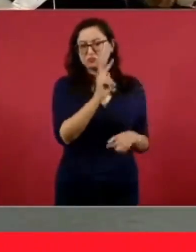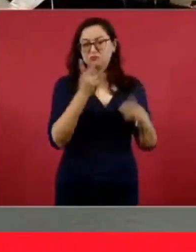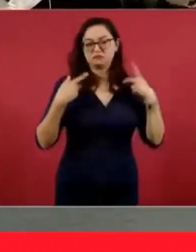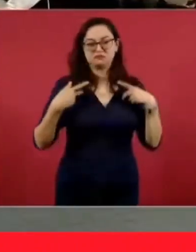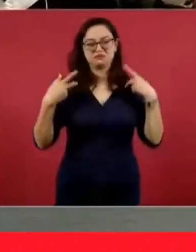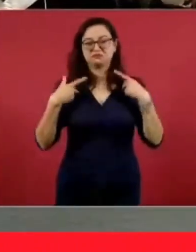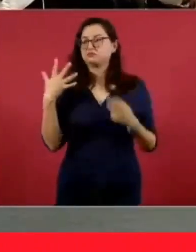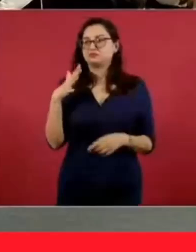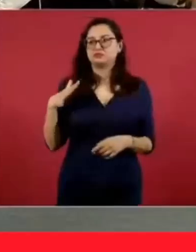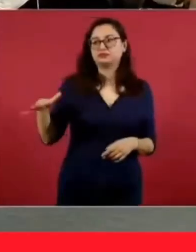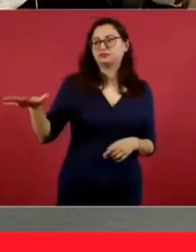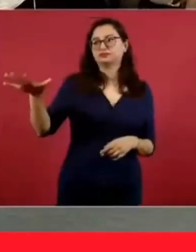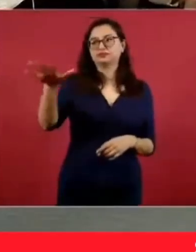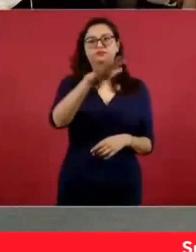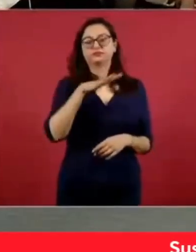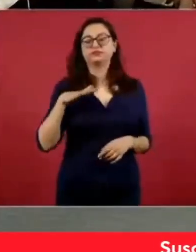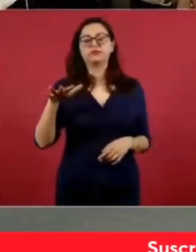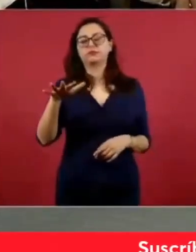Porque esto